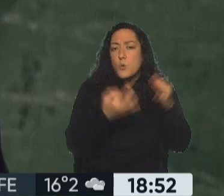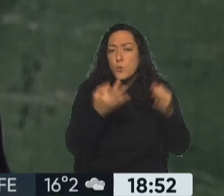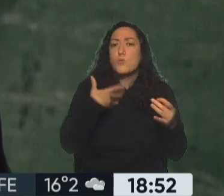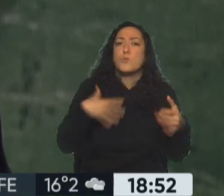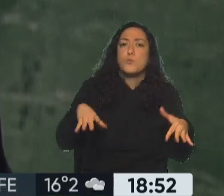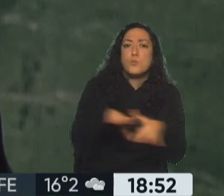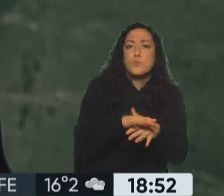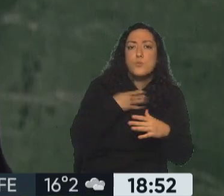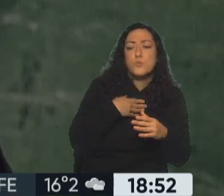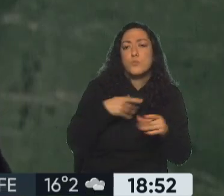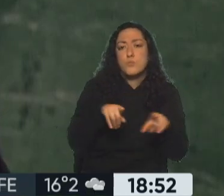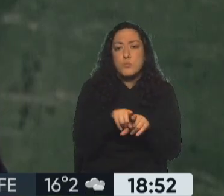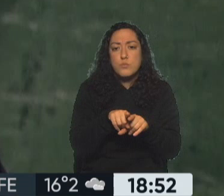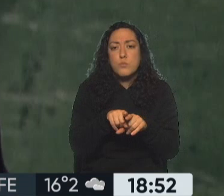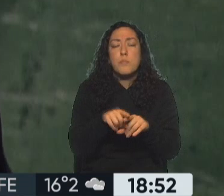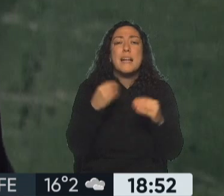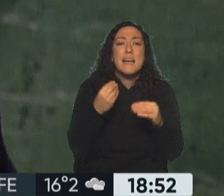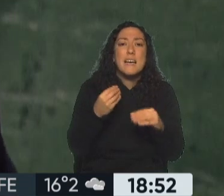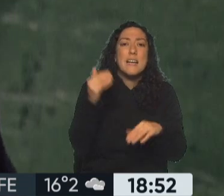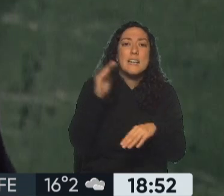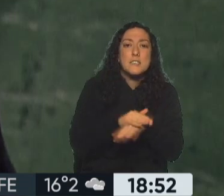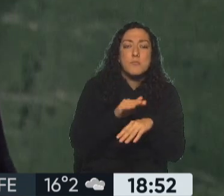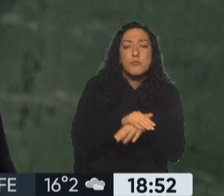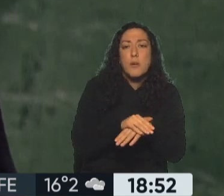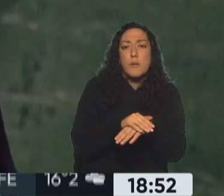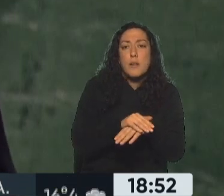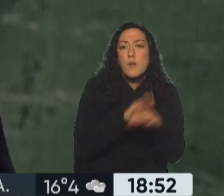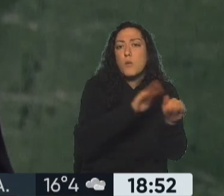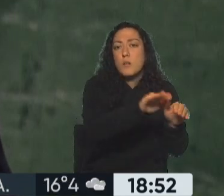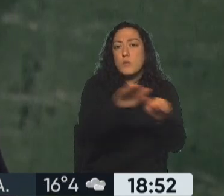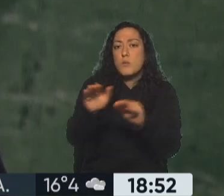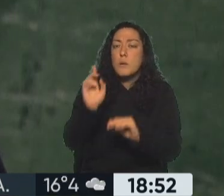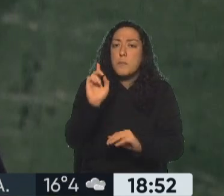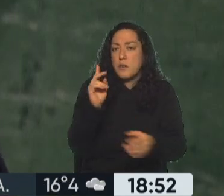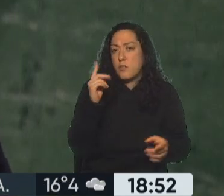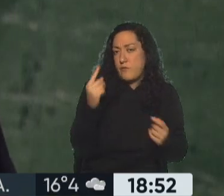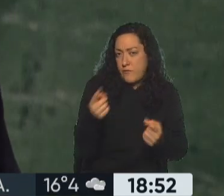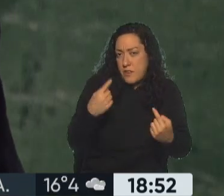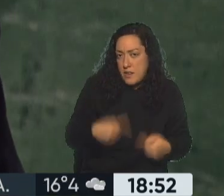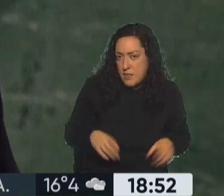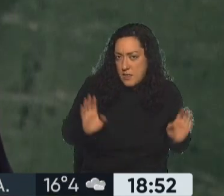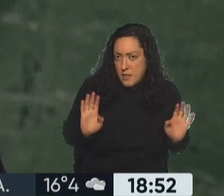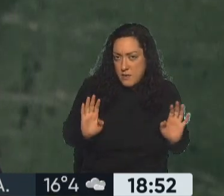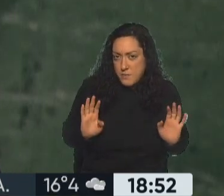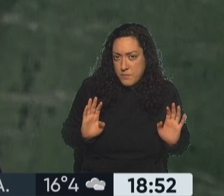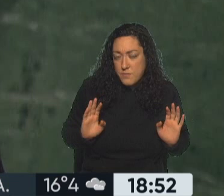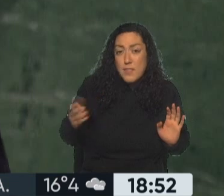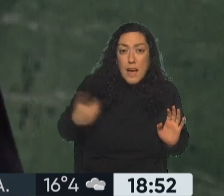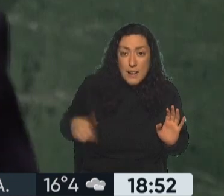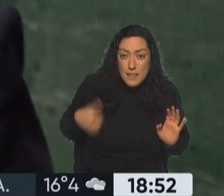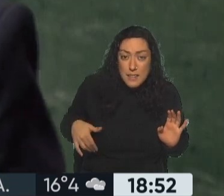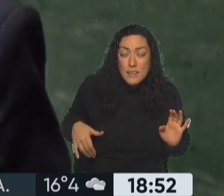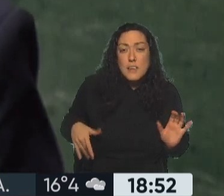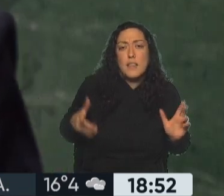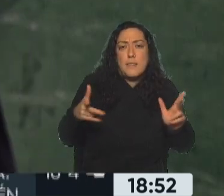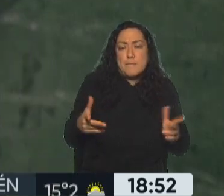basada en el principio de responsabilidades comunes pero diferenciadas. La Argentina reafirma